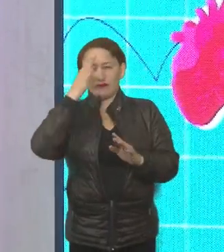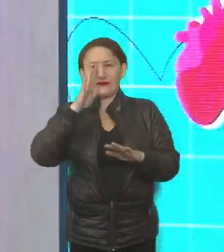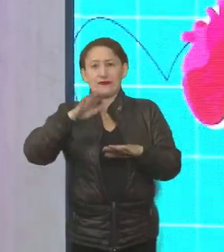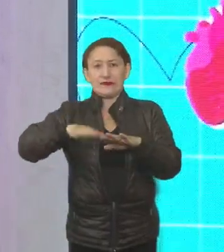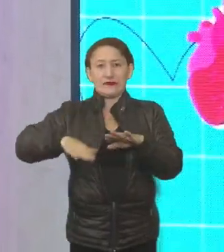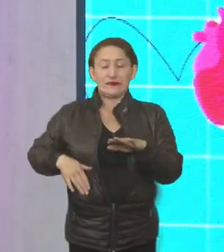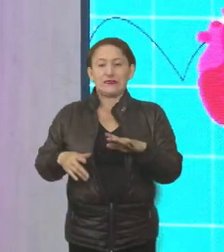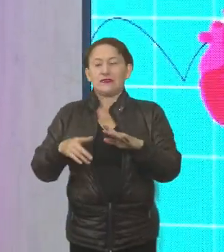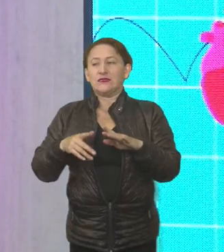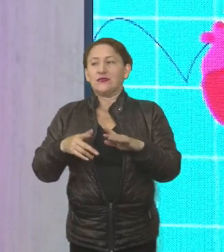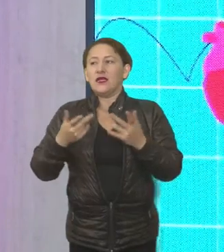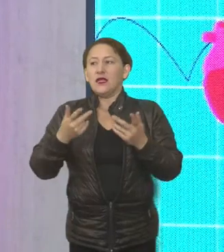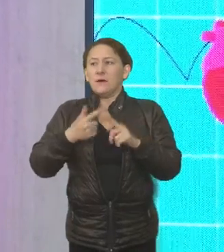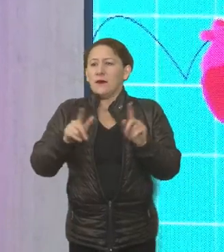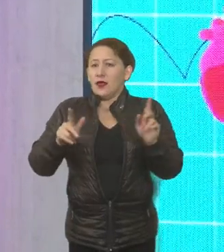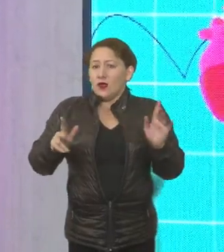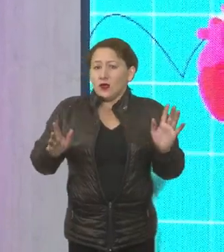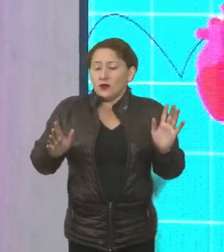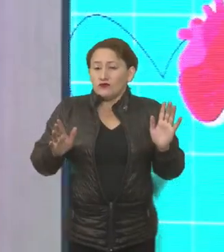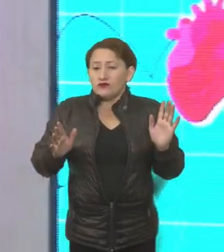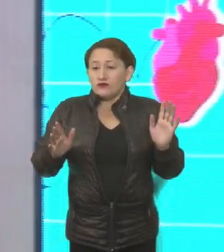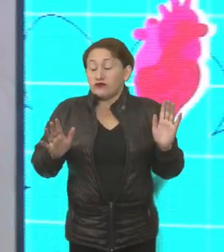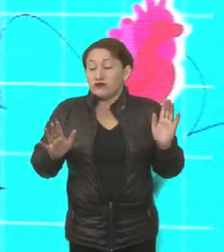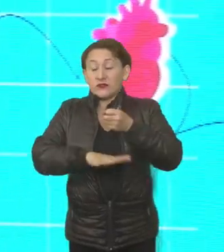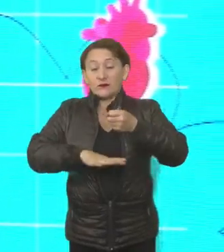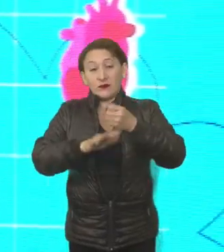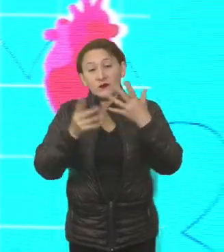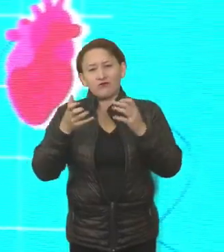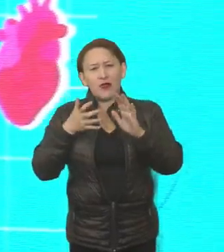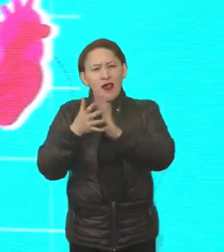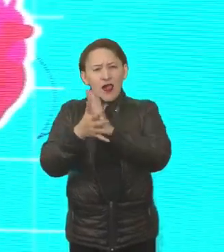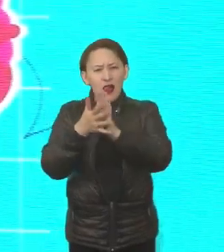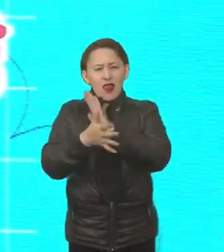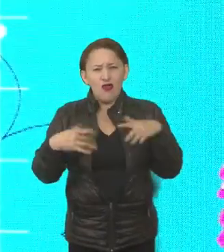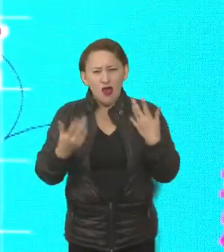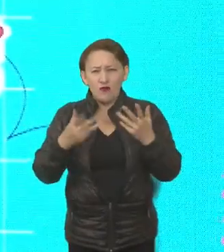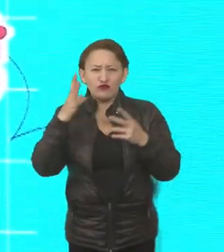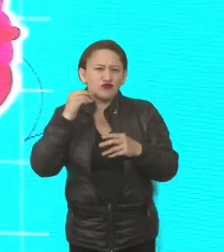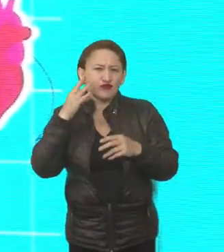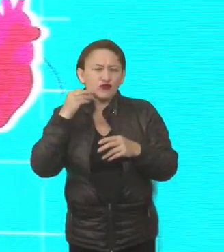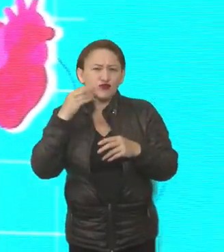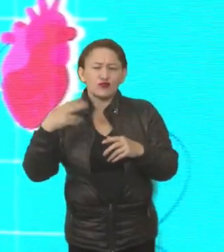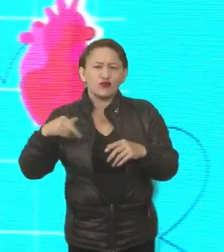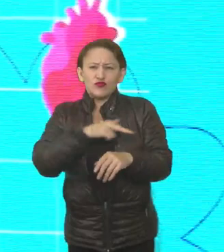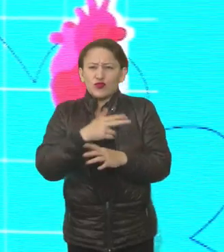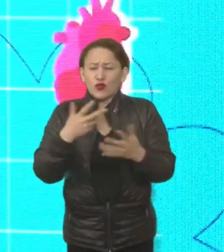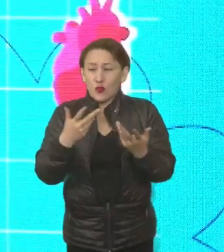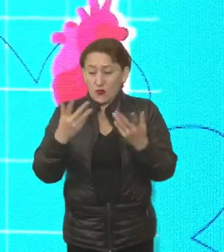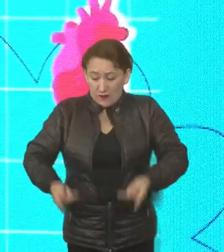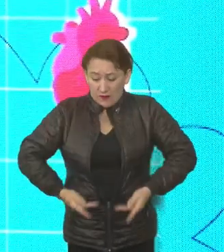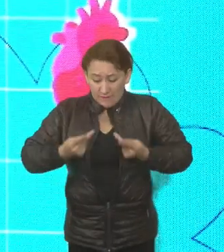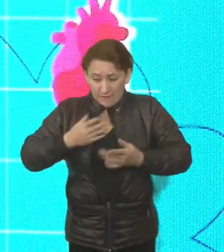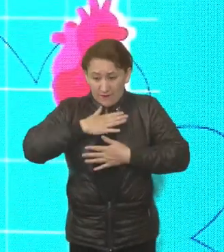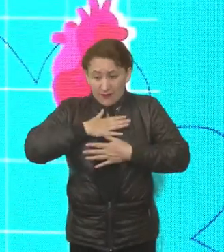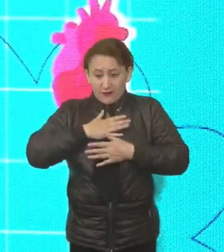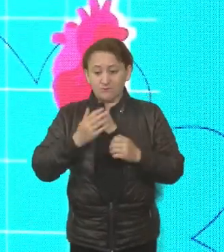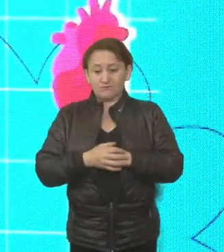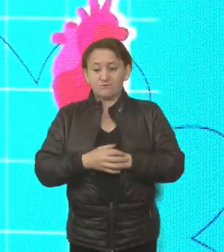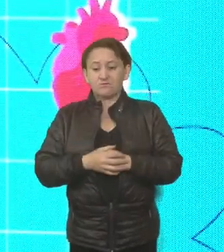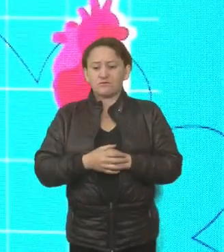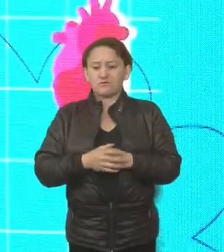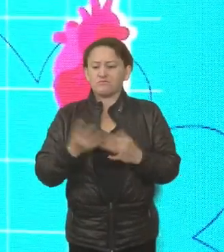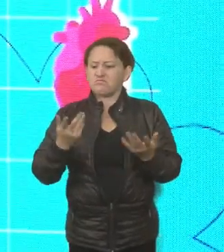estamos retrasados en la agenda. Pero pues básicamente quiero contarles hoy un poco de experiencia de mi vida, que me ha